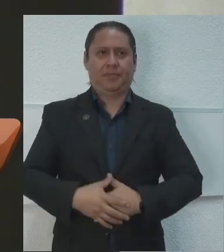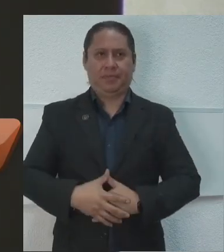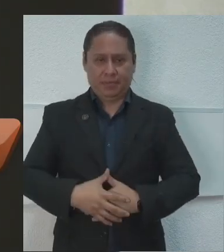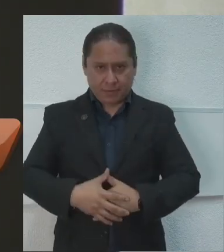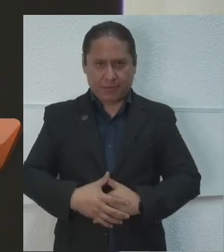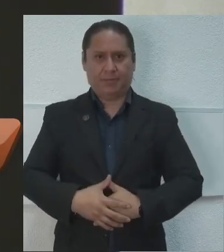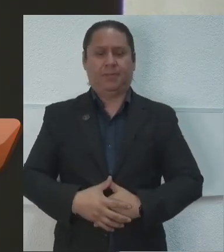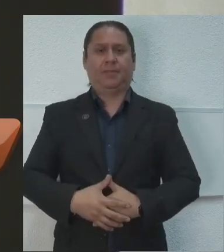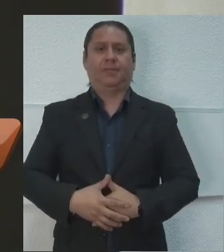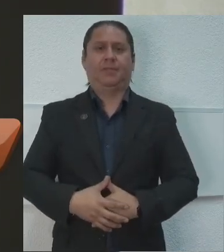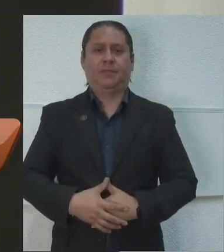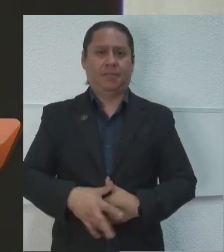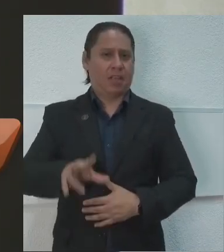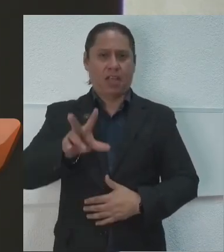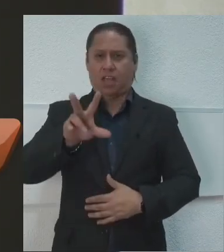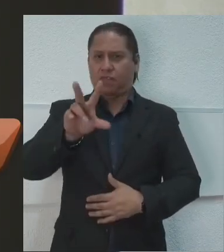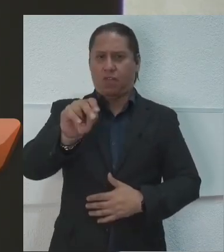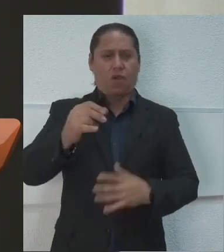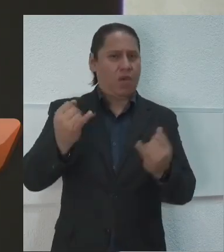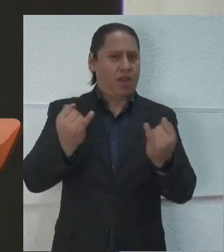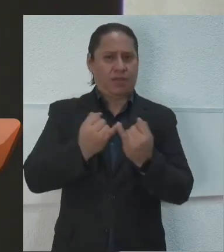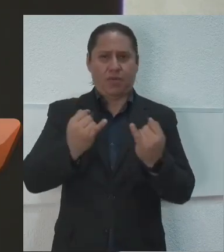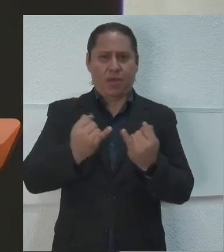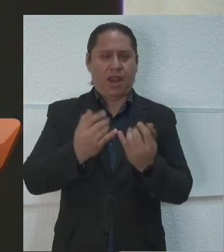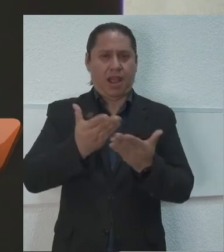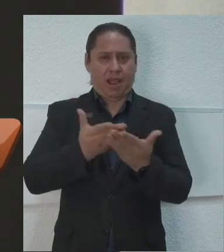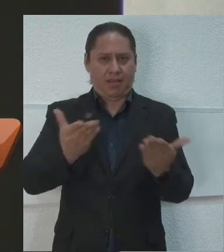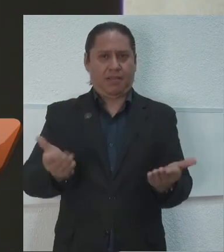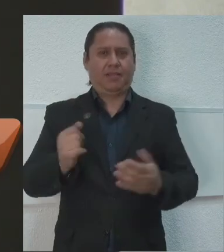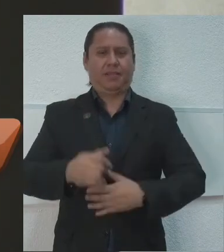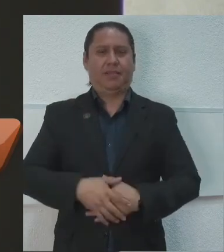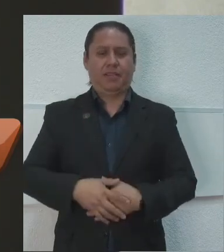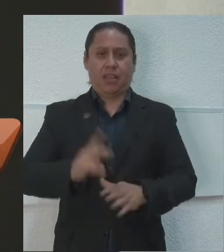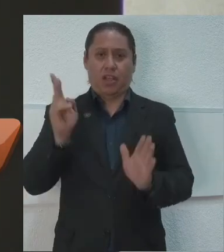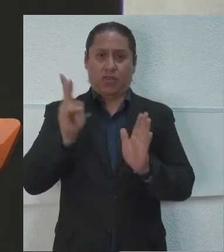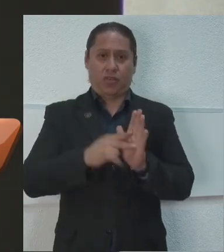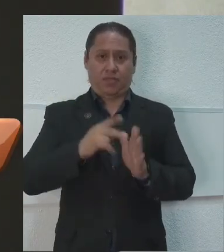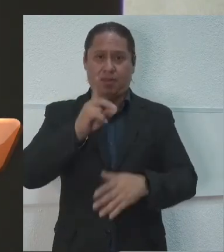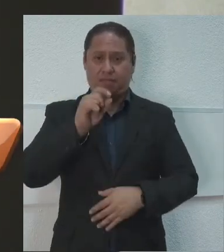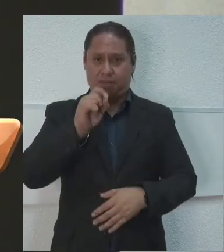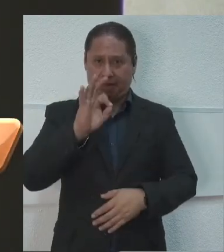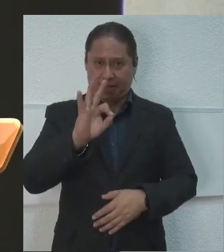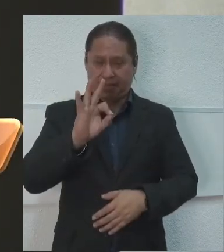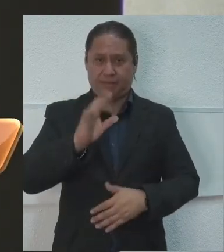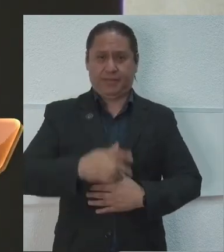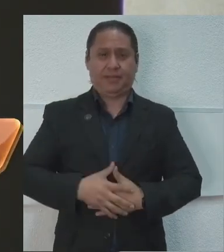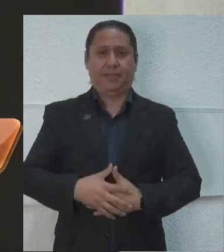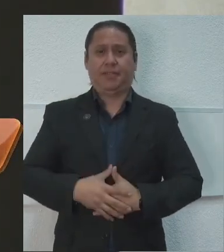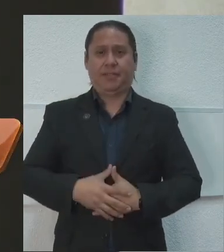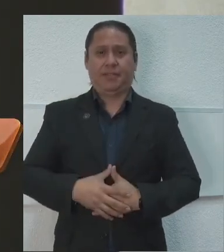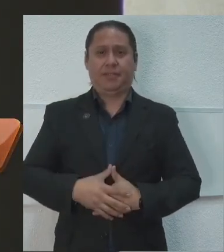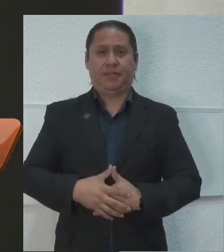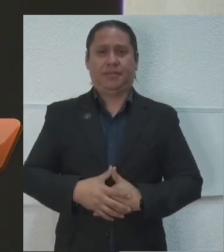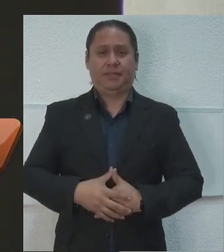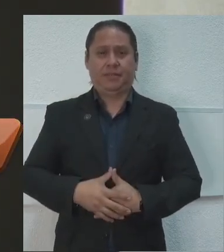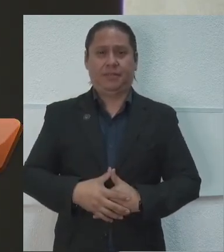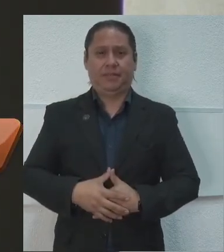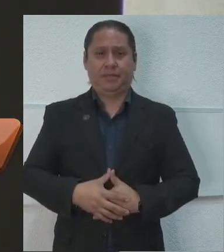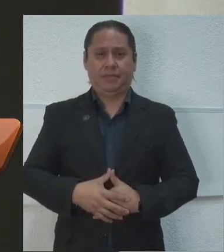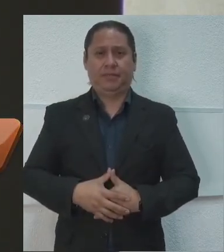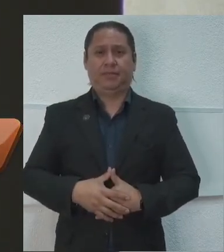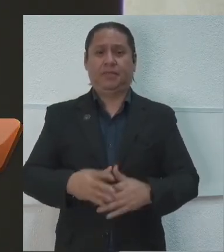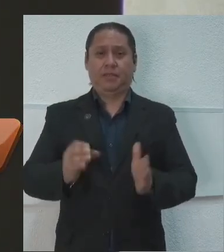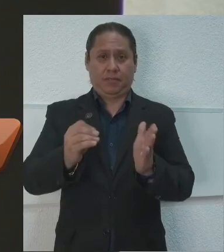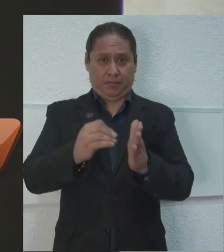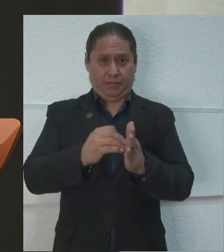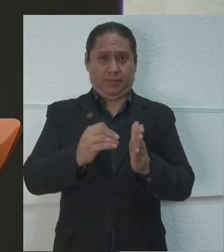En esta ocasión no va a ser la excepción. En el 2023, si